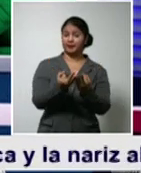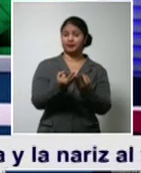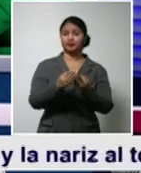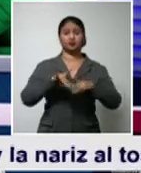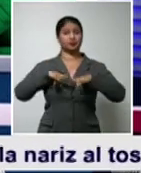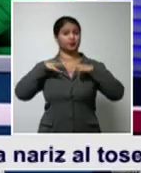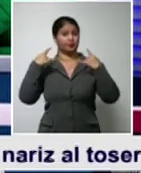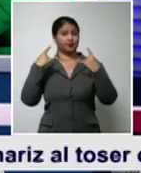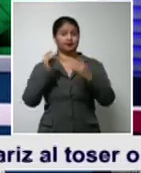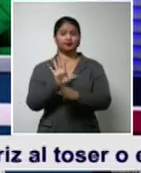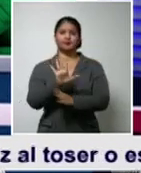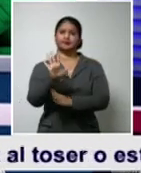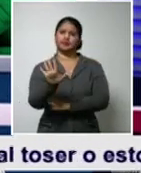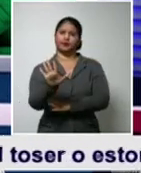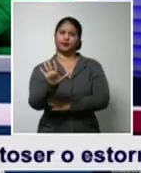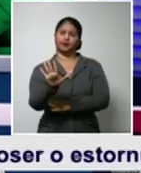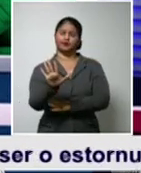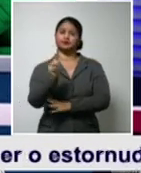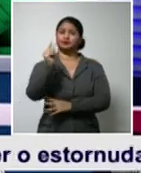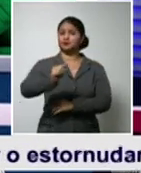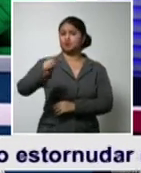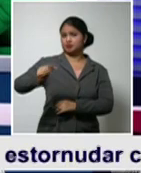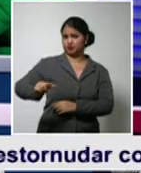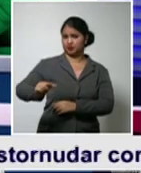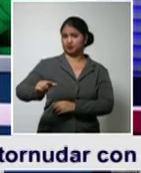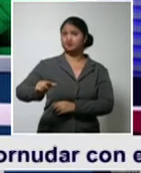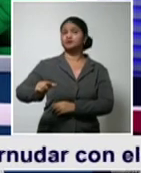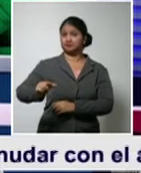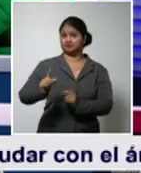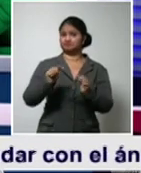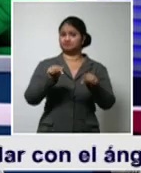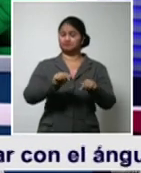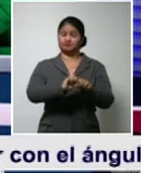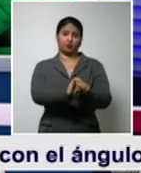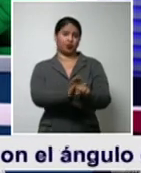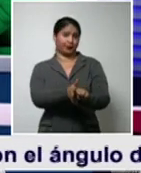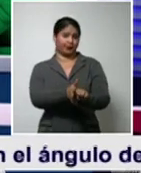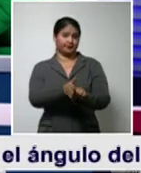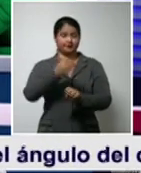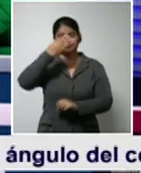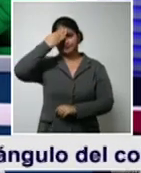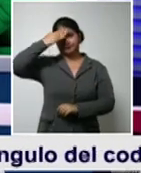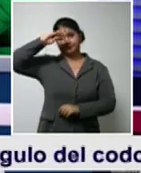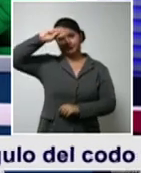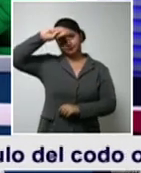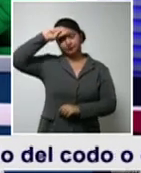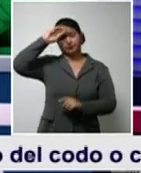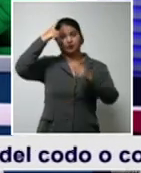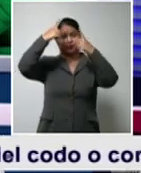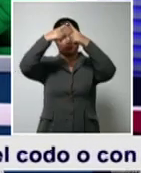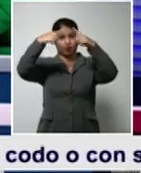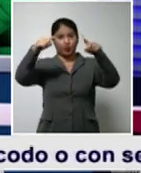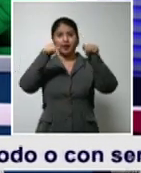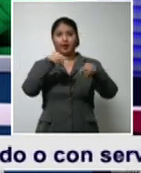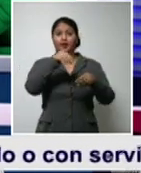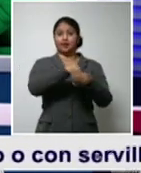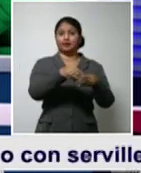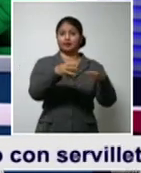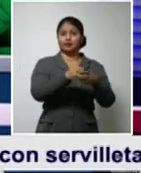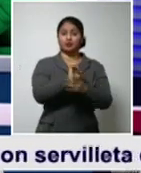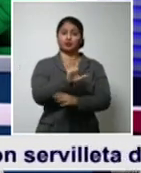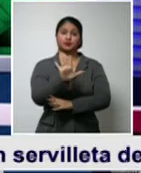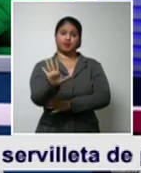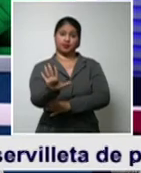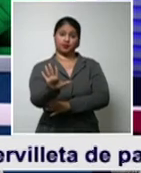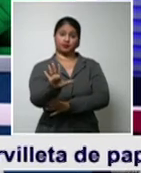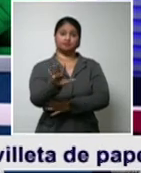fallecimiento de 5 personas con la enfermedad en nuestro país. Uno de ellos es un paciente de